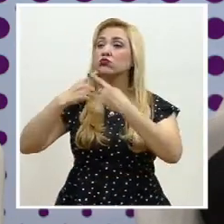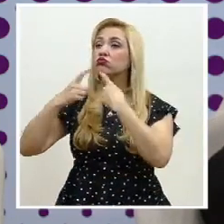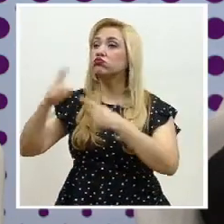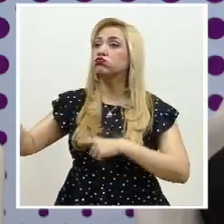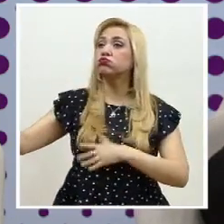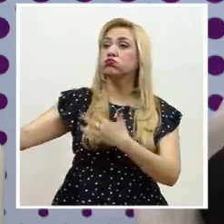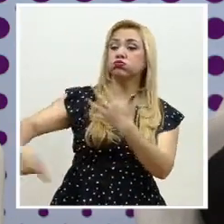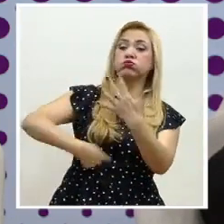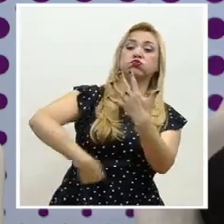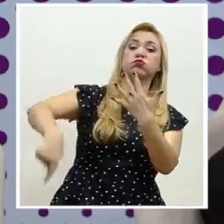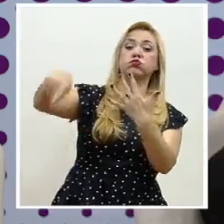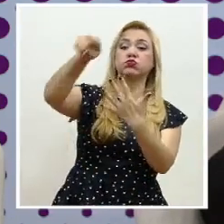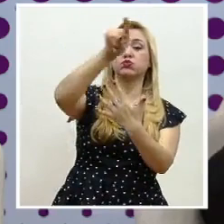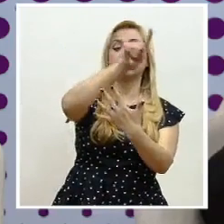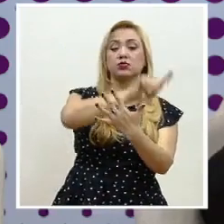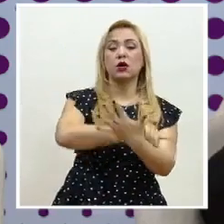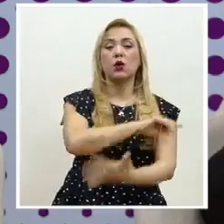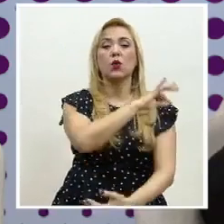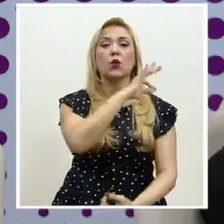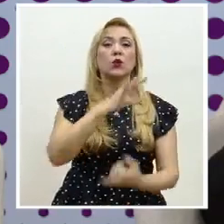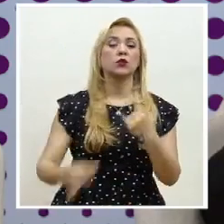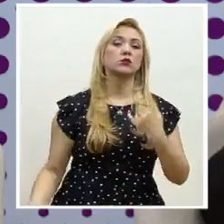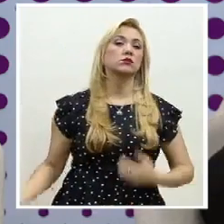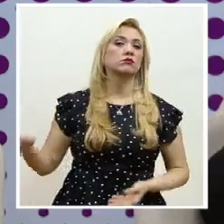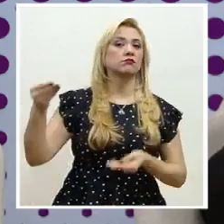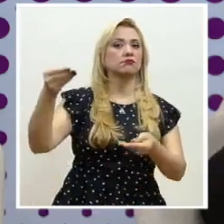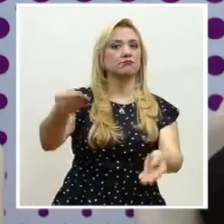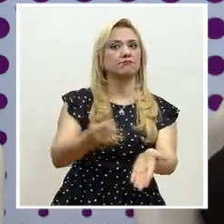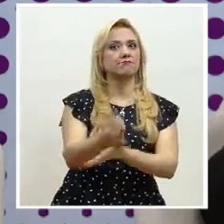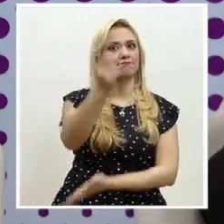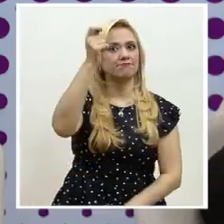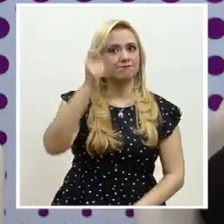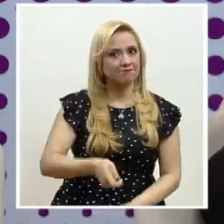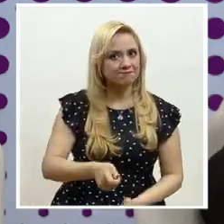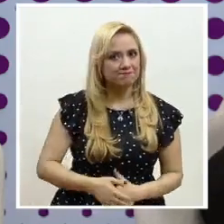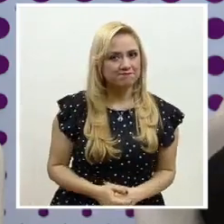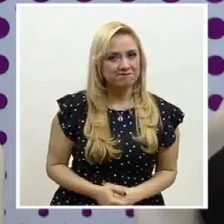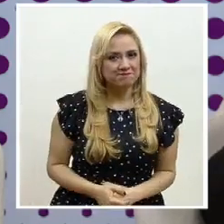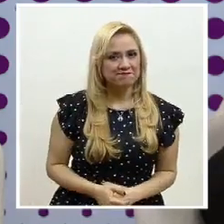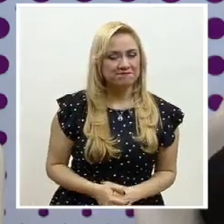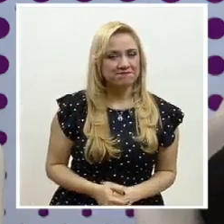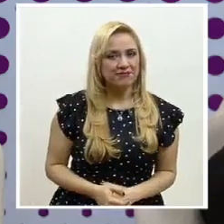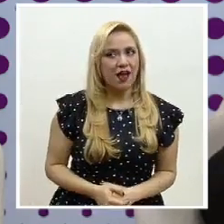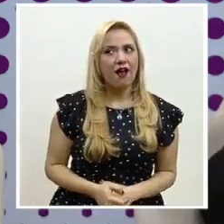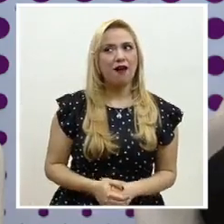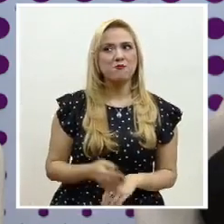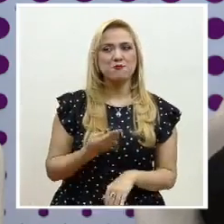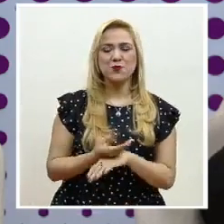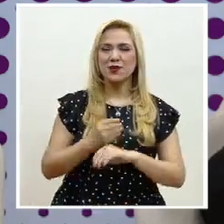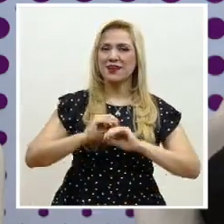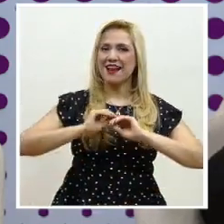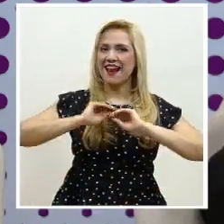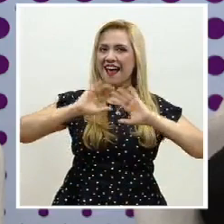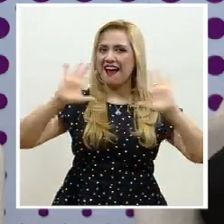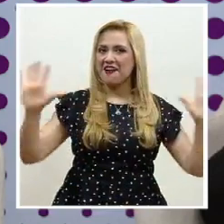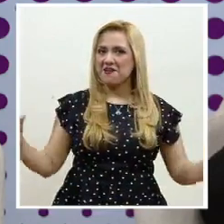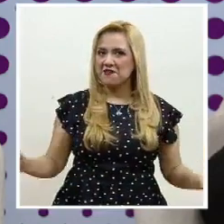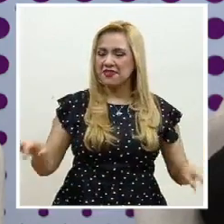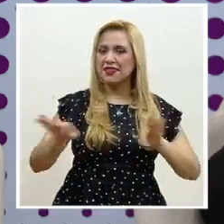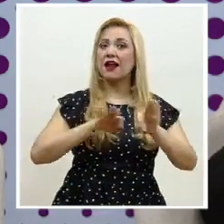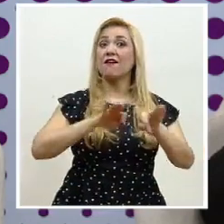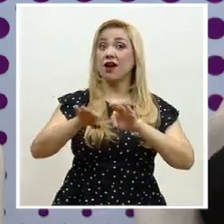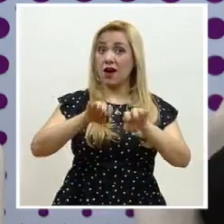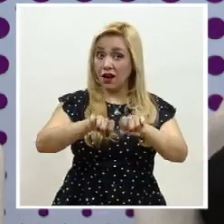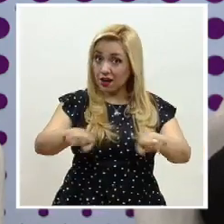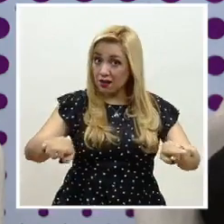convierte en el producto final de la Corte. Sin duda. Pues muy claro y además enfatizar el tema del trabajo en equipo, creo que desde